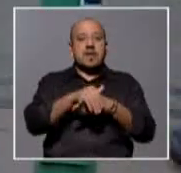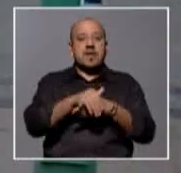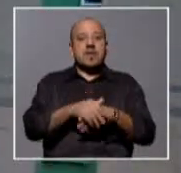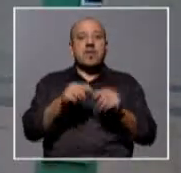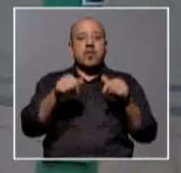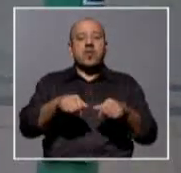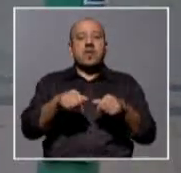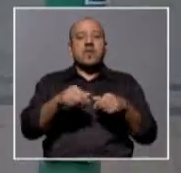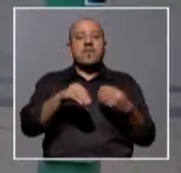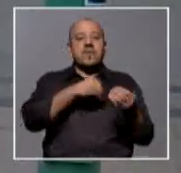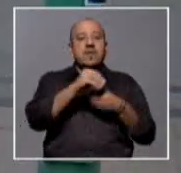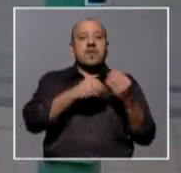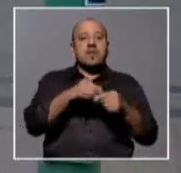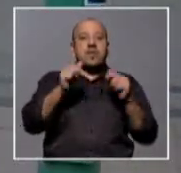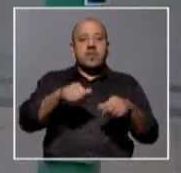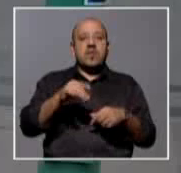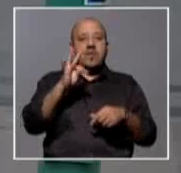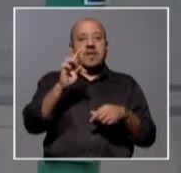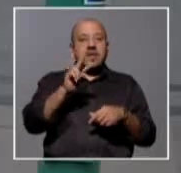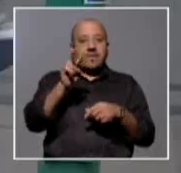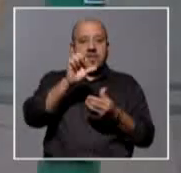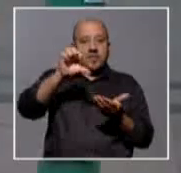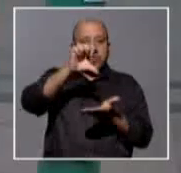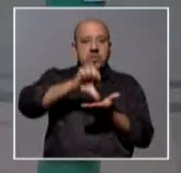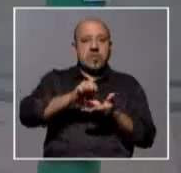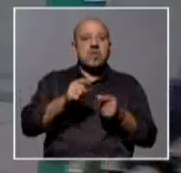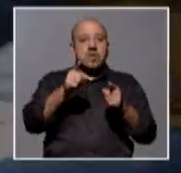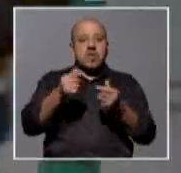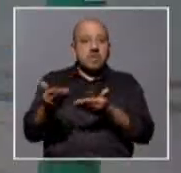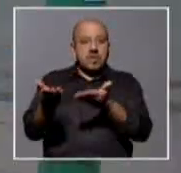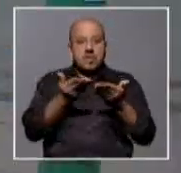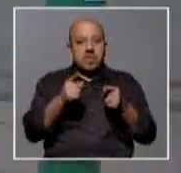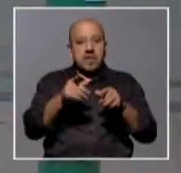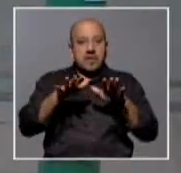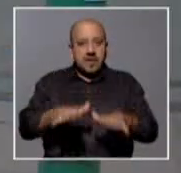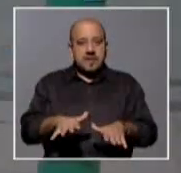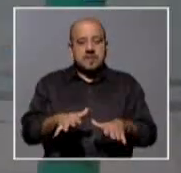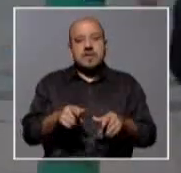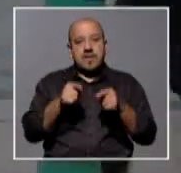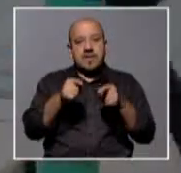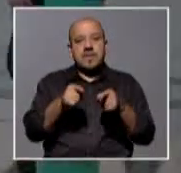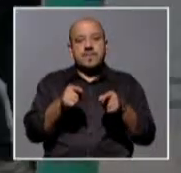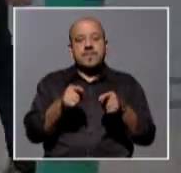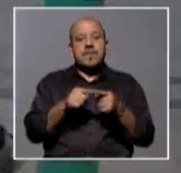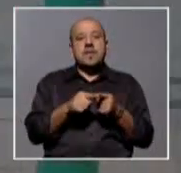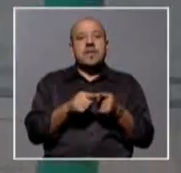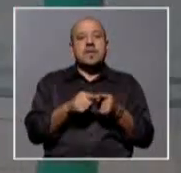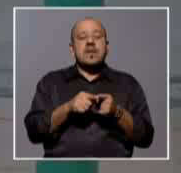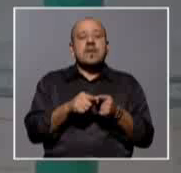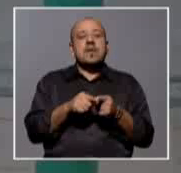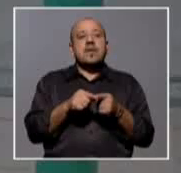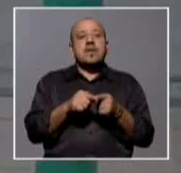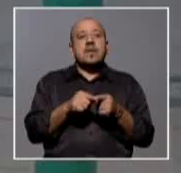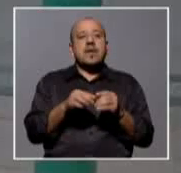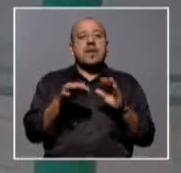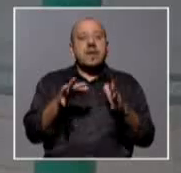de familiares que estará transmitiendo TV Ciudad. Los invitamos a quedarse ya enganchados con la transmisión temática de nuestro canal. Y